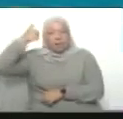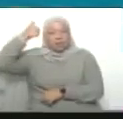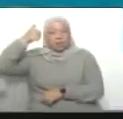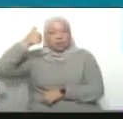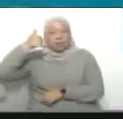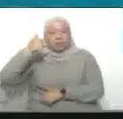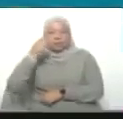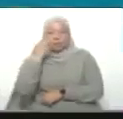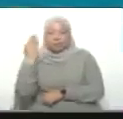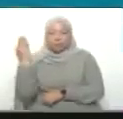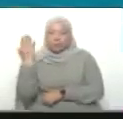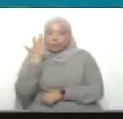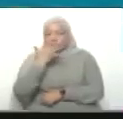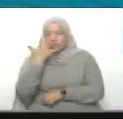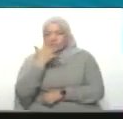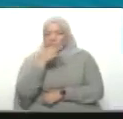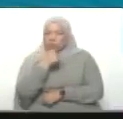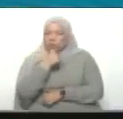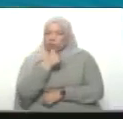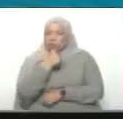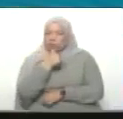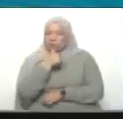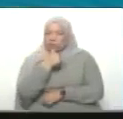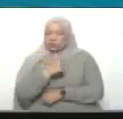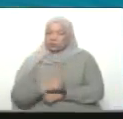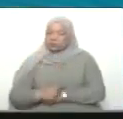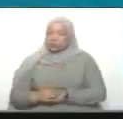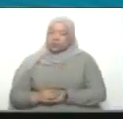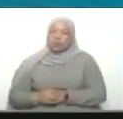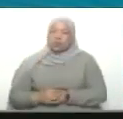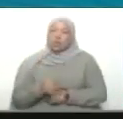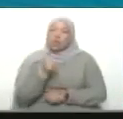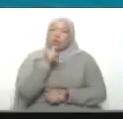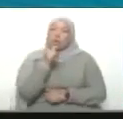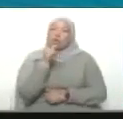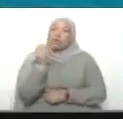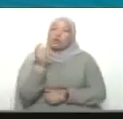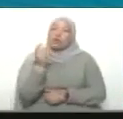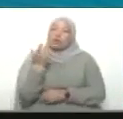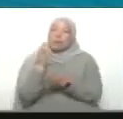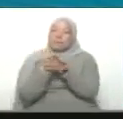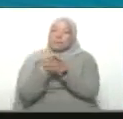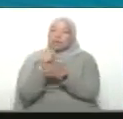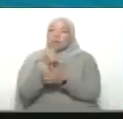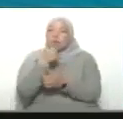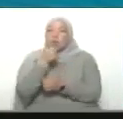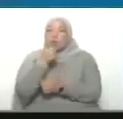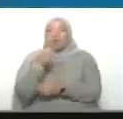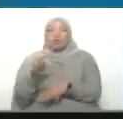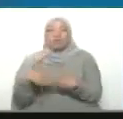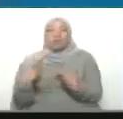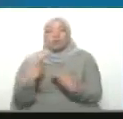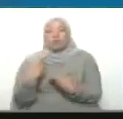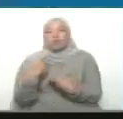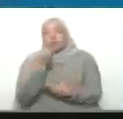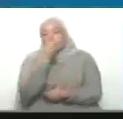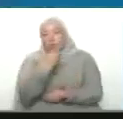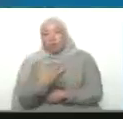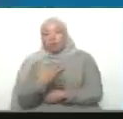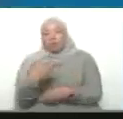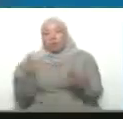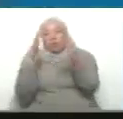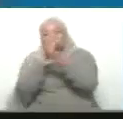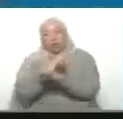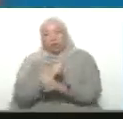Yelitze Santaella. Yelitze, ¿qué me puedes decir de esta buena noticia que nos lee María Antonieta? Adelante. Sí, bueno,